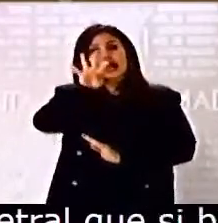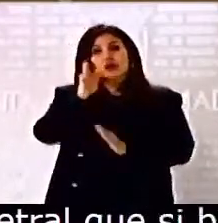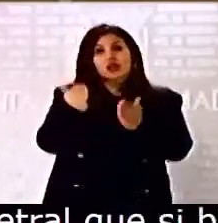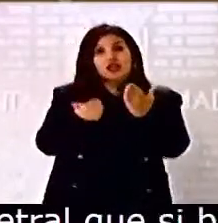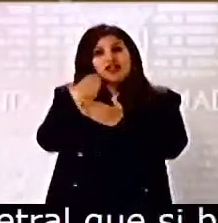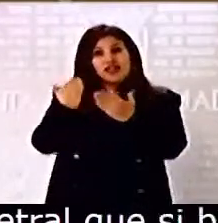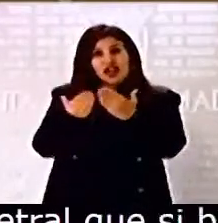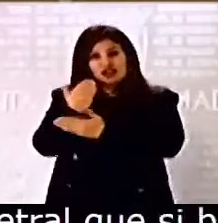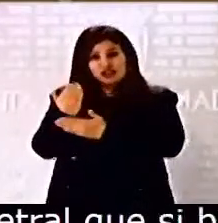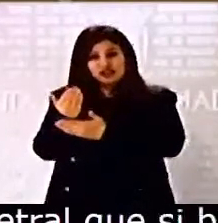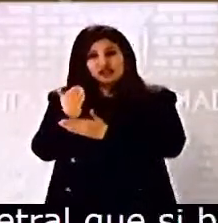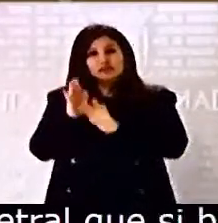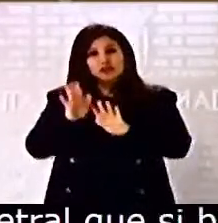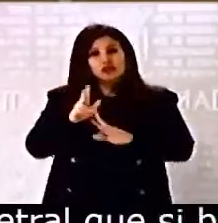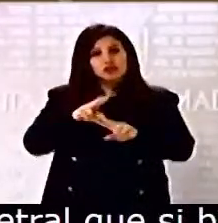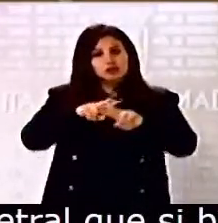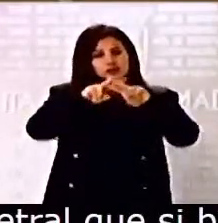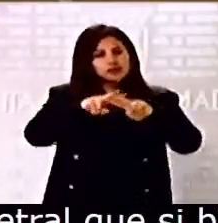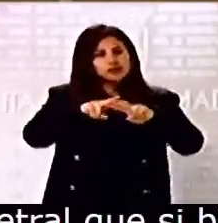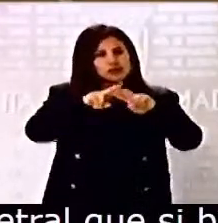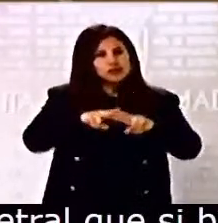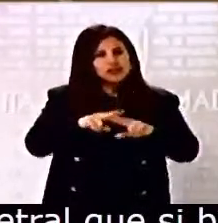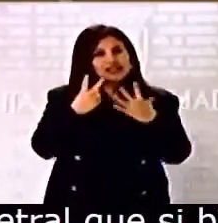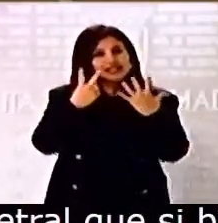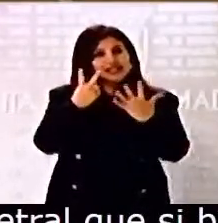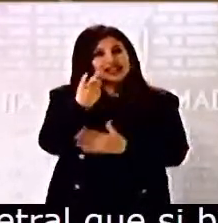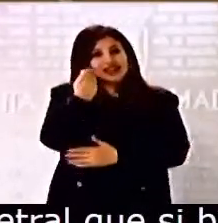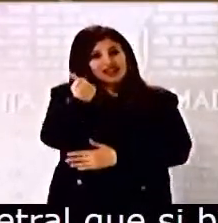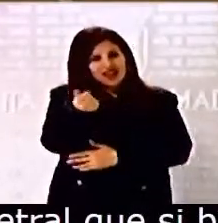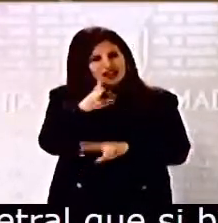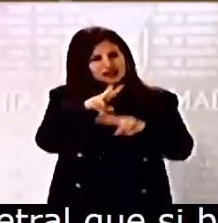la revisión será a los 7 días.